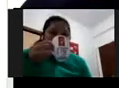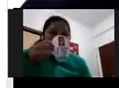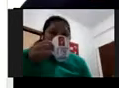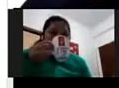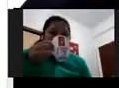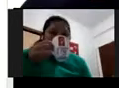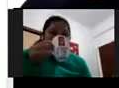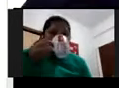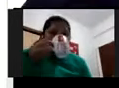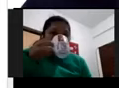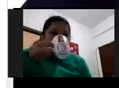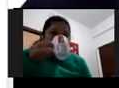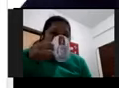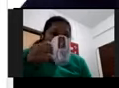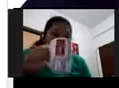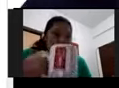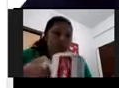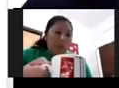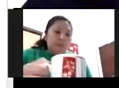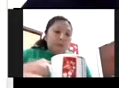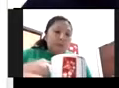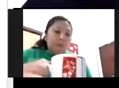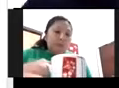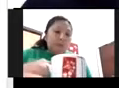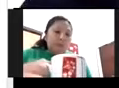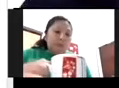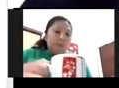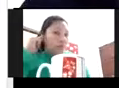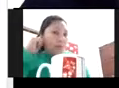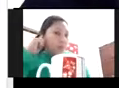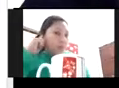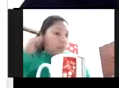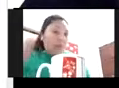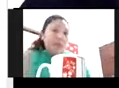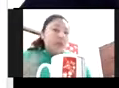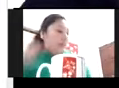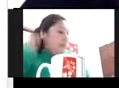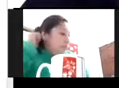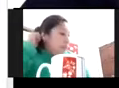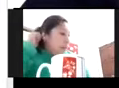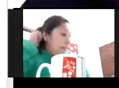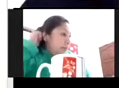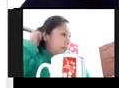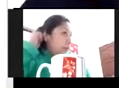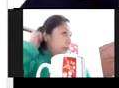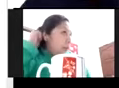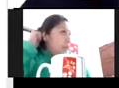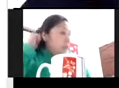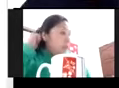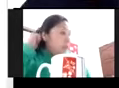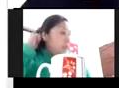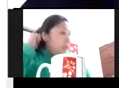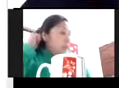hay una mejor posibilidad de elegir. Para ello, ¿no?, es necesario que tengamos